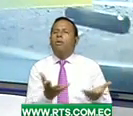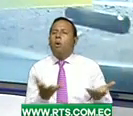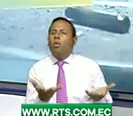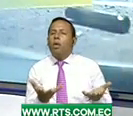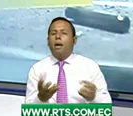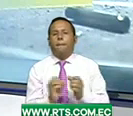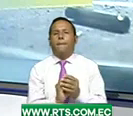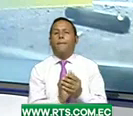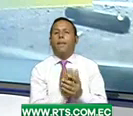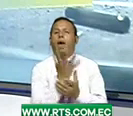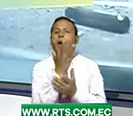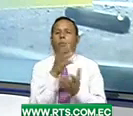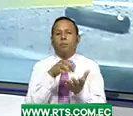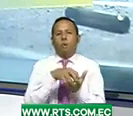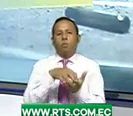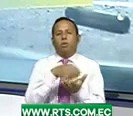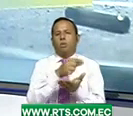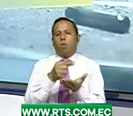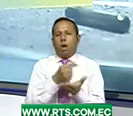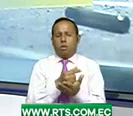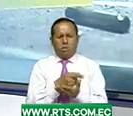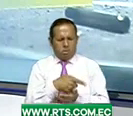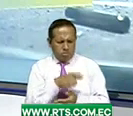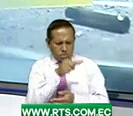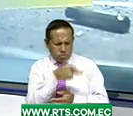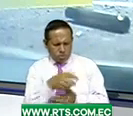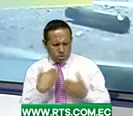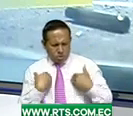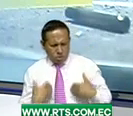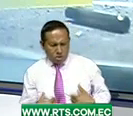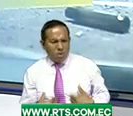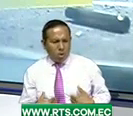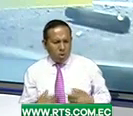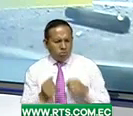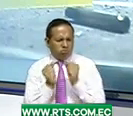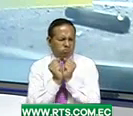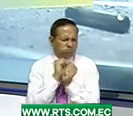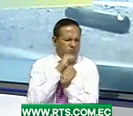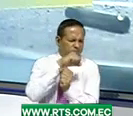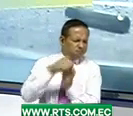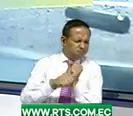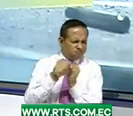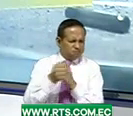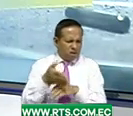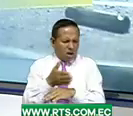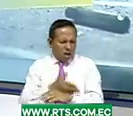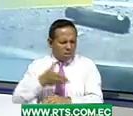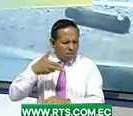Guayas. El cuerpo estaba maniatado y con varios impactos de bala.